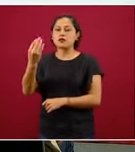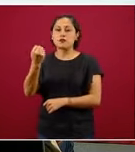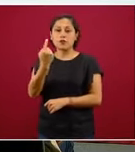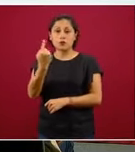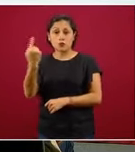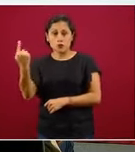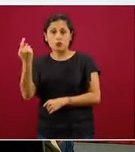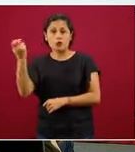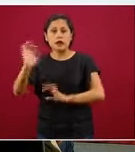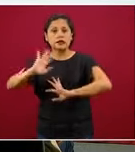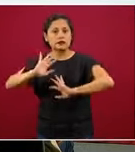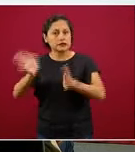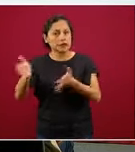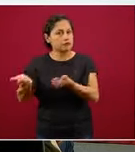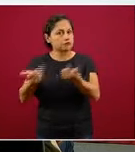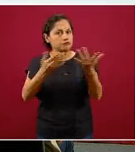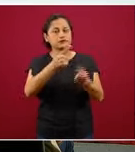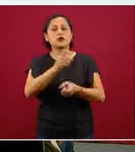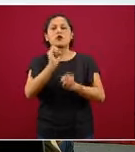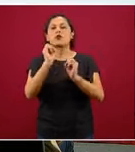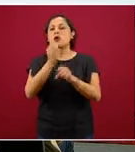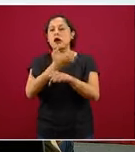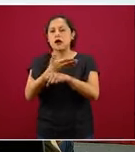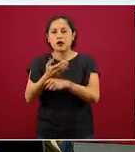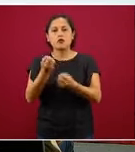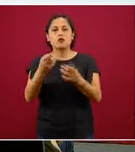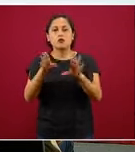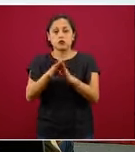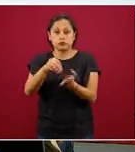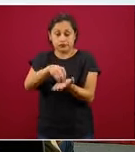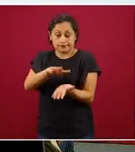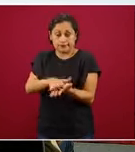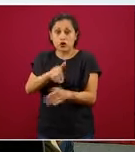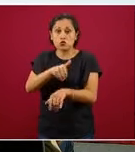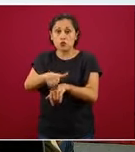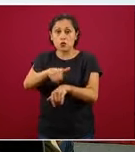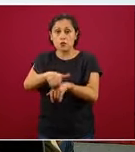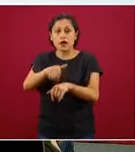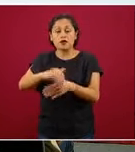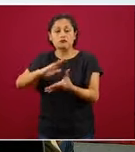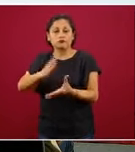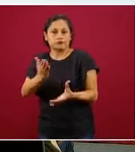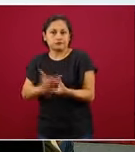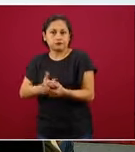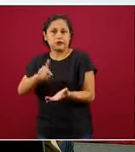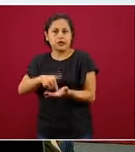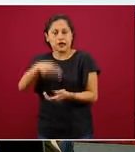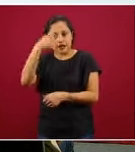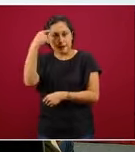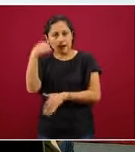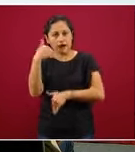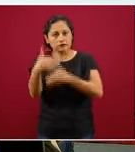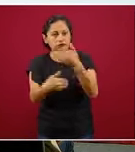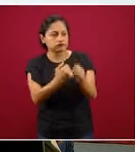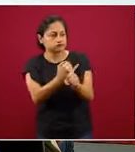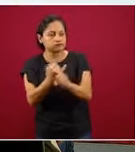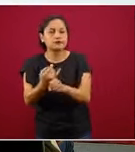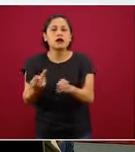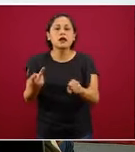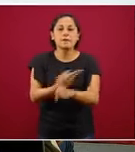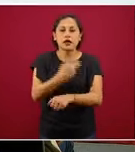ambulancia. Y todo va concatenado con un número de folio que le va dando seguimiento y le da trazabilidad a todo el proceso.